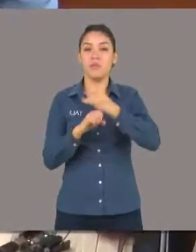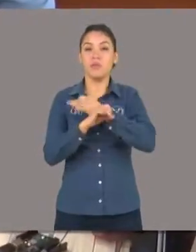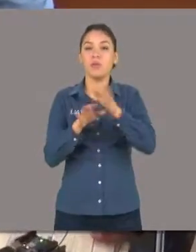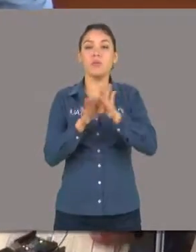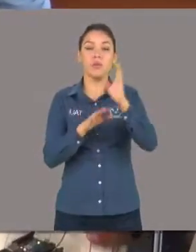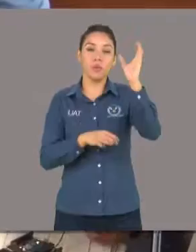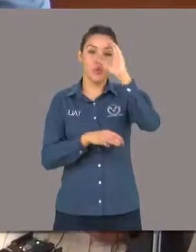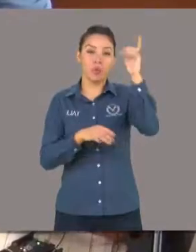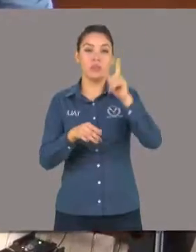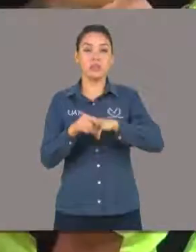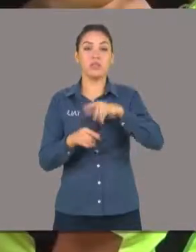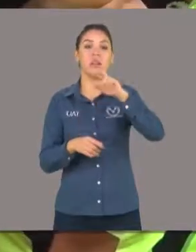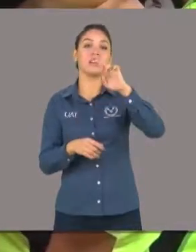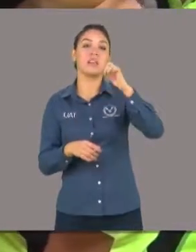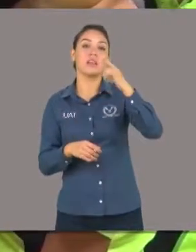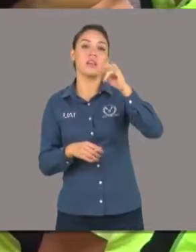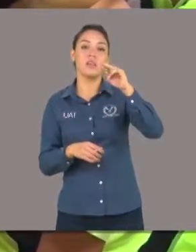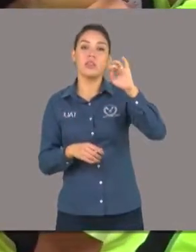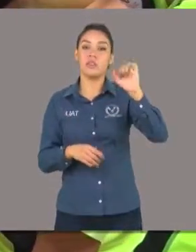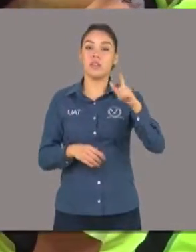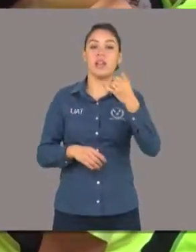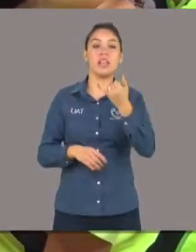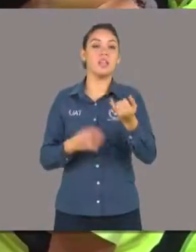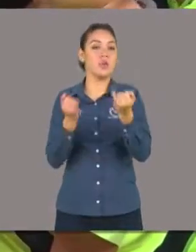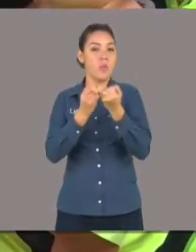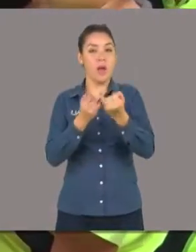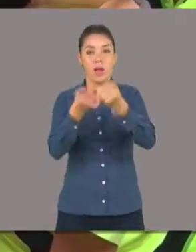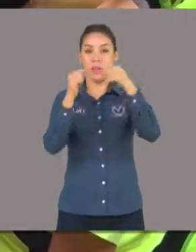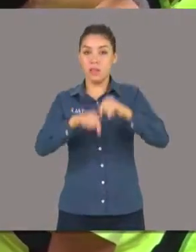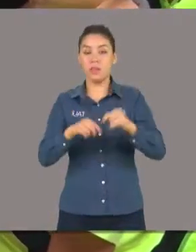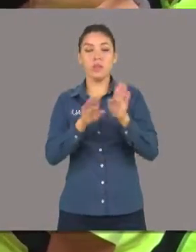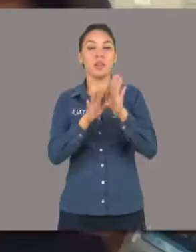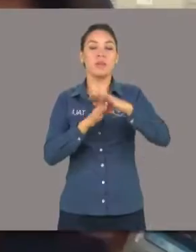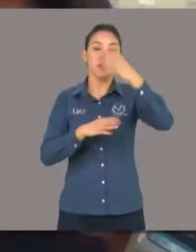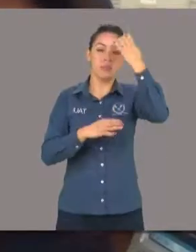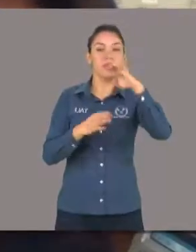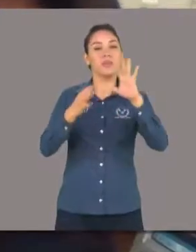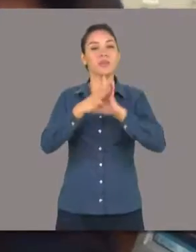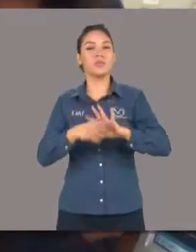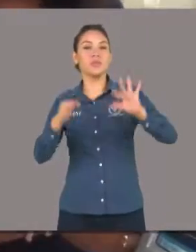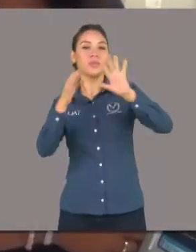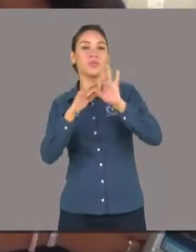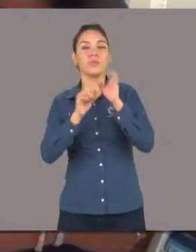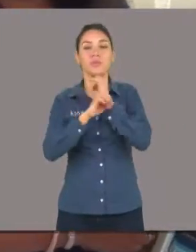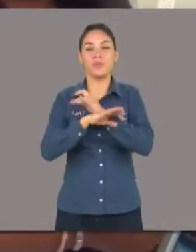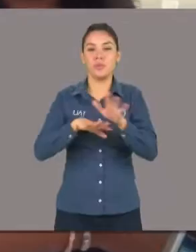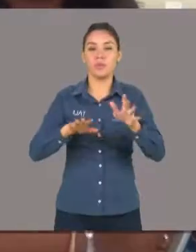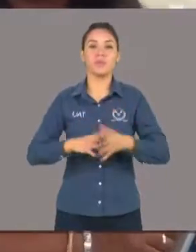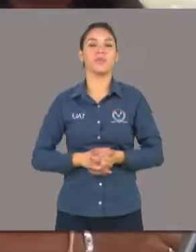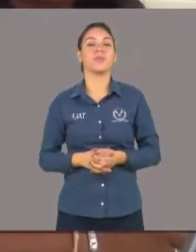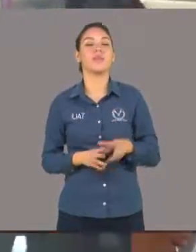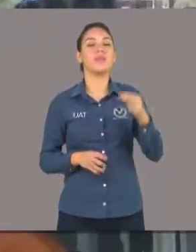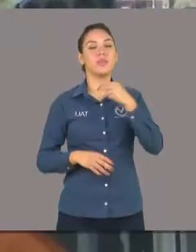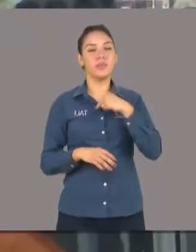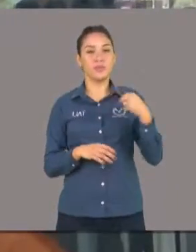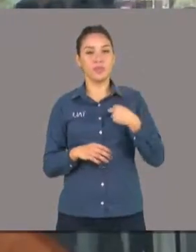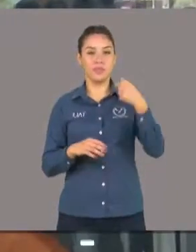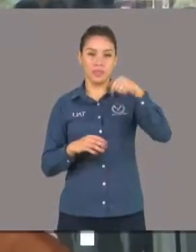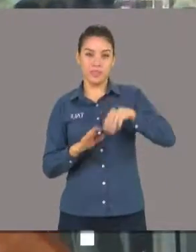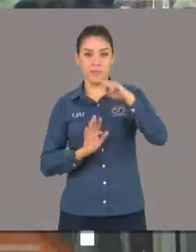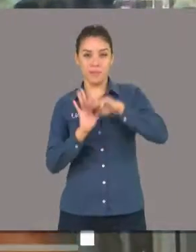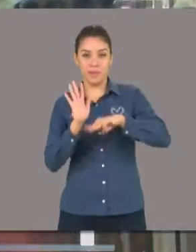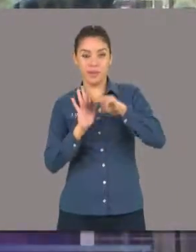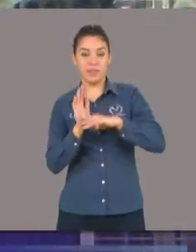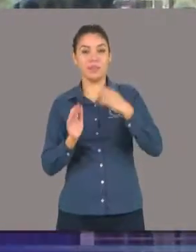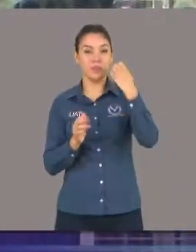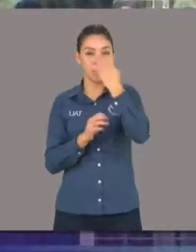preservar y difundir la cultura local, regional y nacional, así como las expresiones artísticas por medio de la extensión universitaria y la difusión. Nuestra unidad en